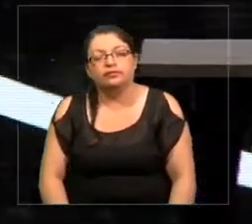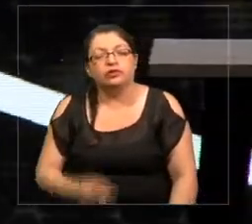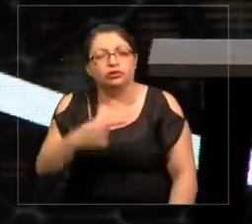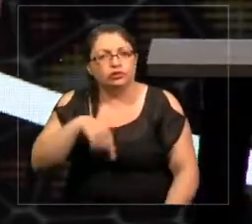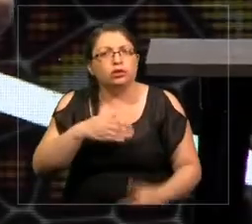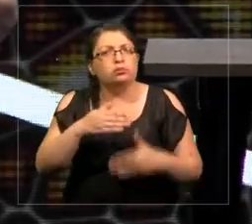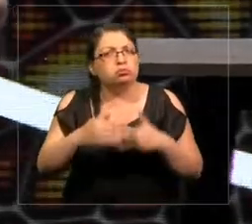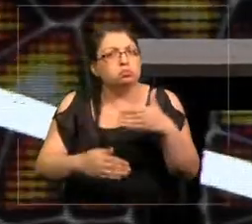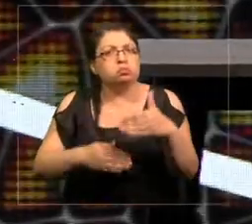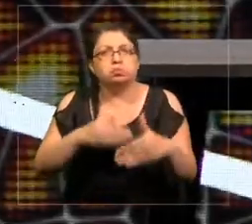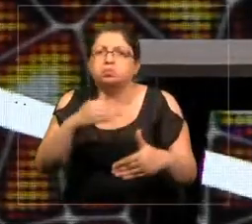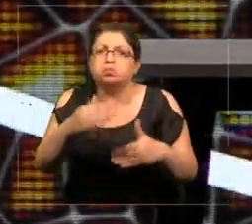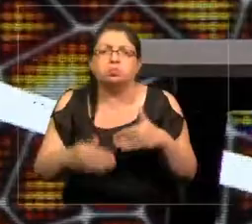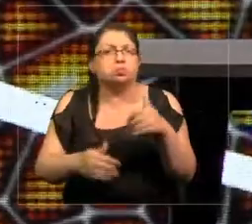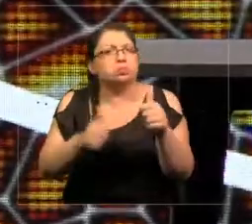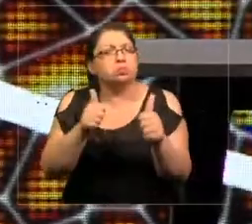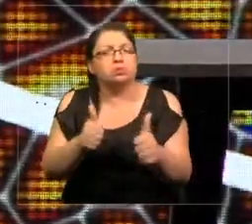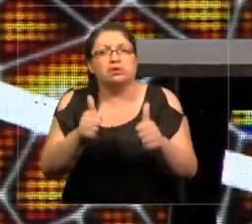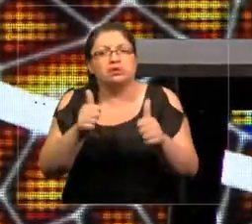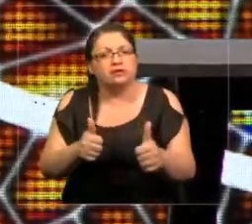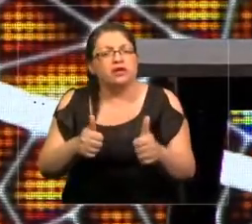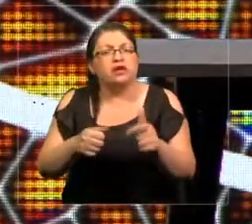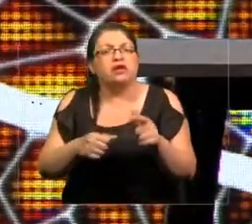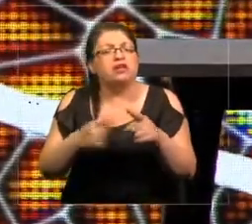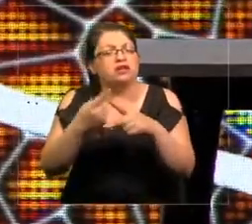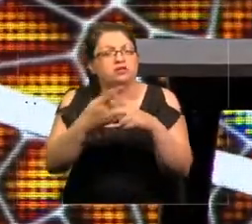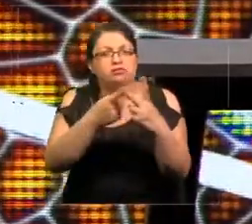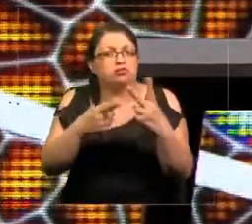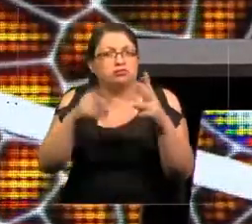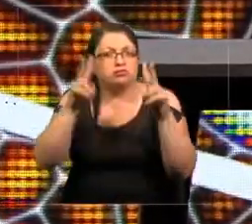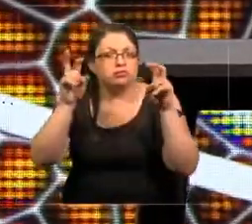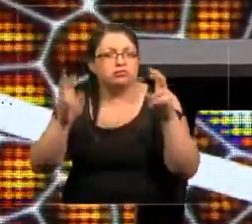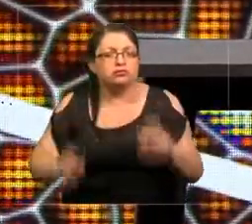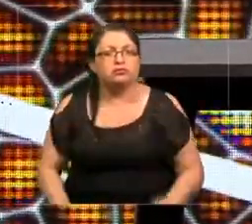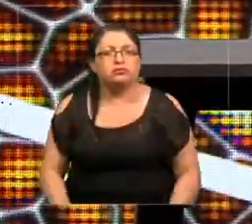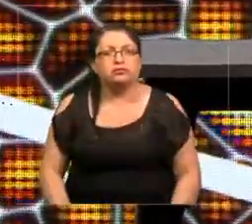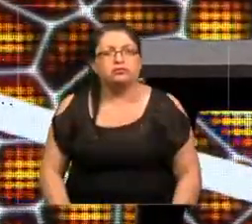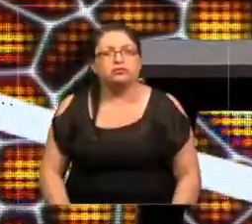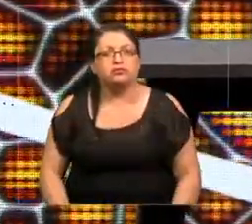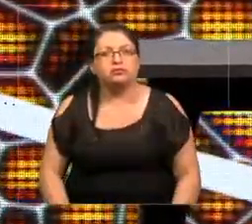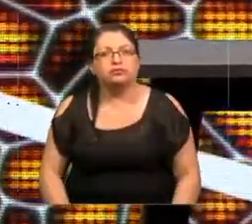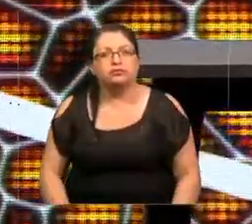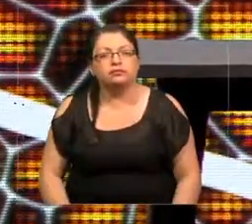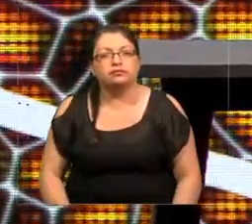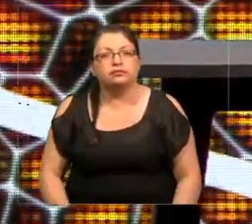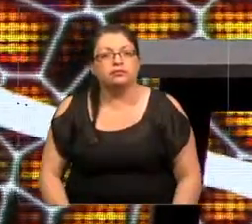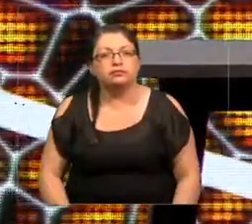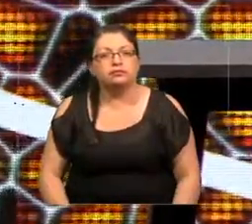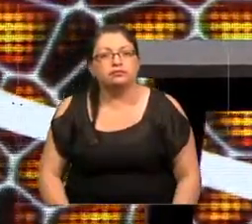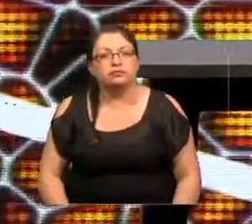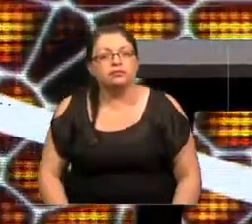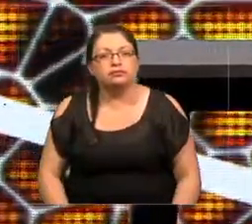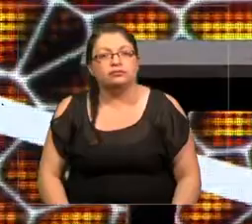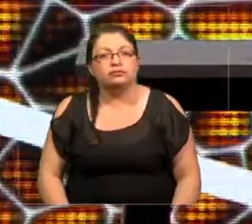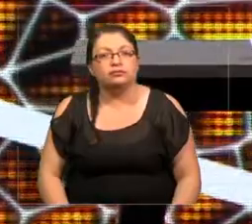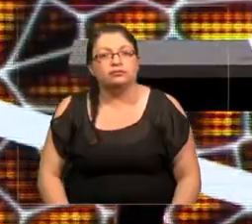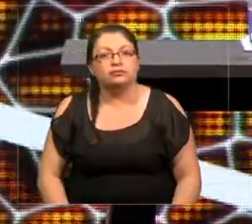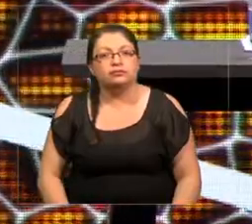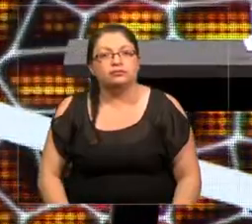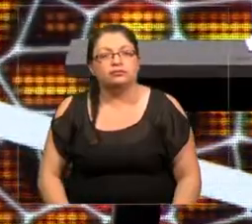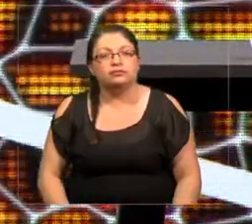vamos progresando en varios ámbitos esta tarde quisiera desde mi